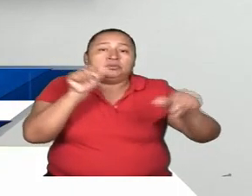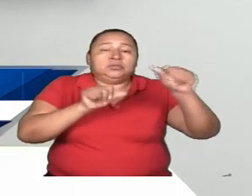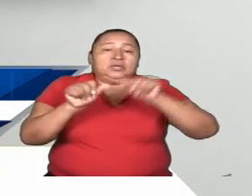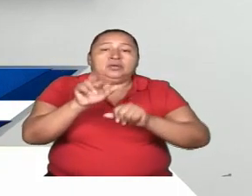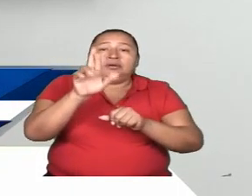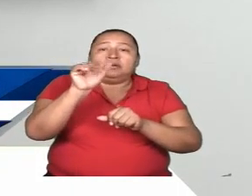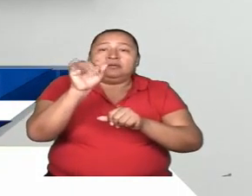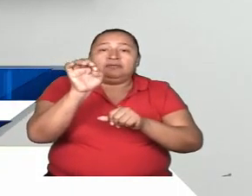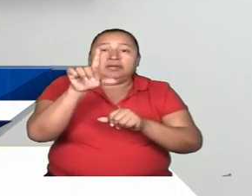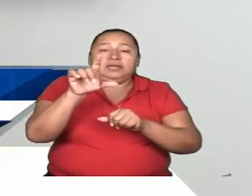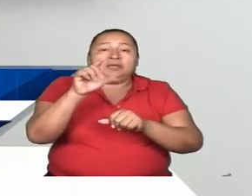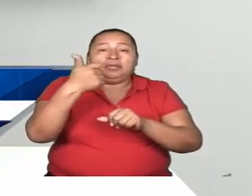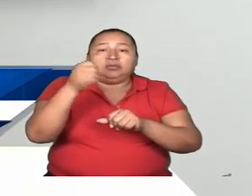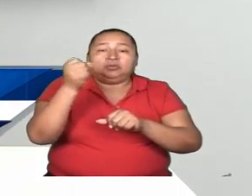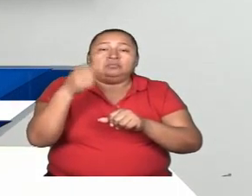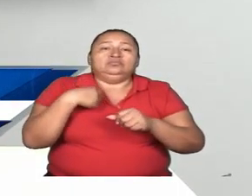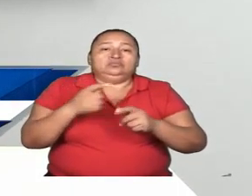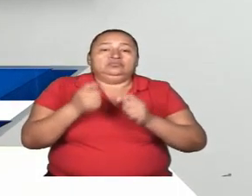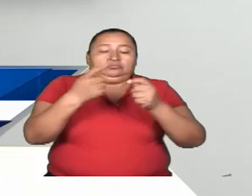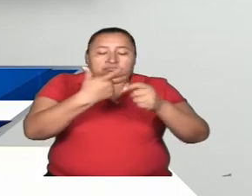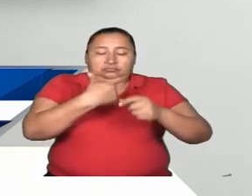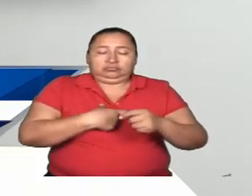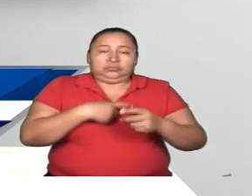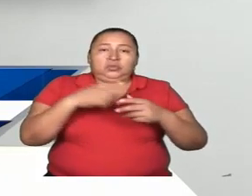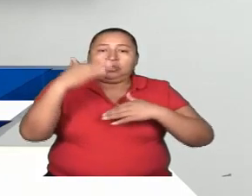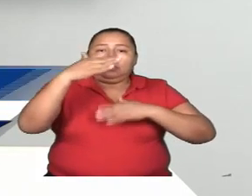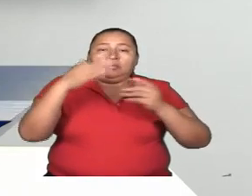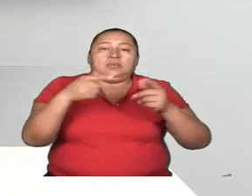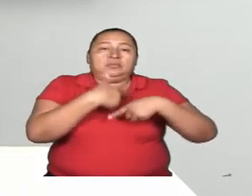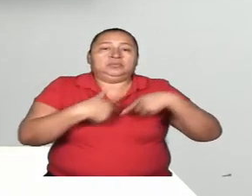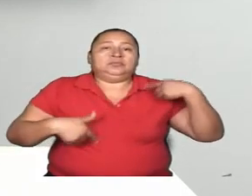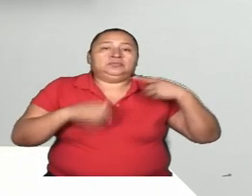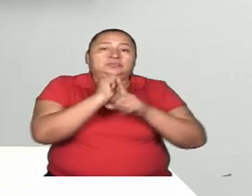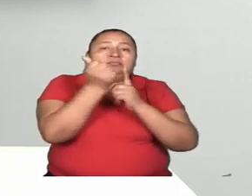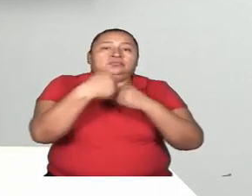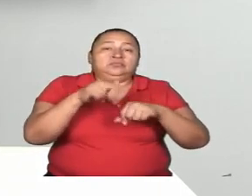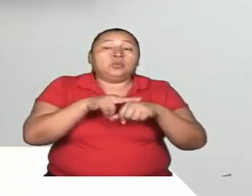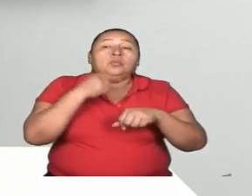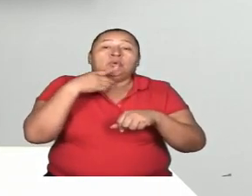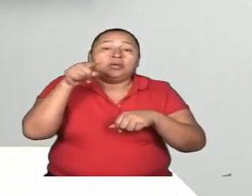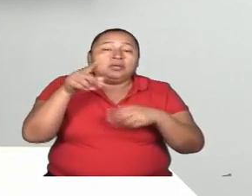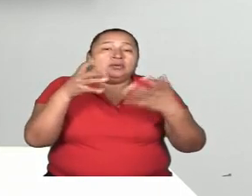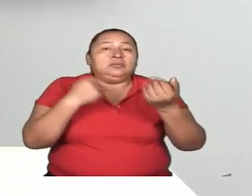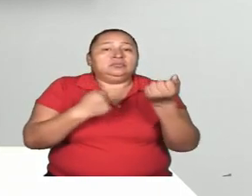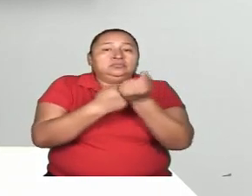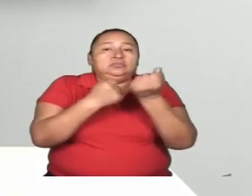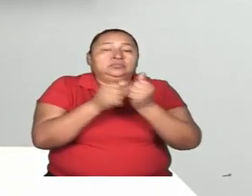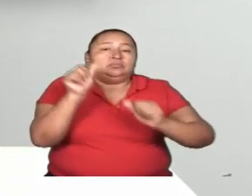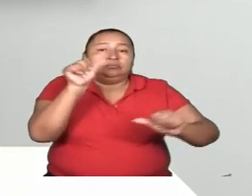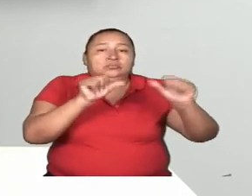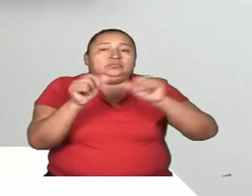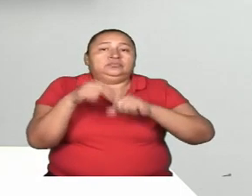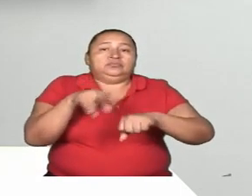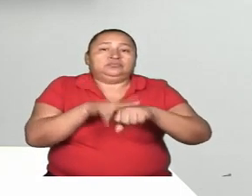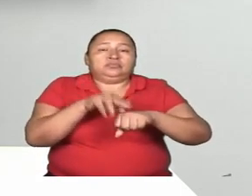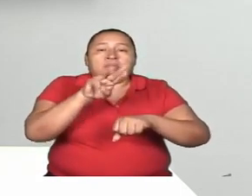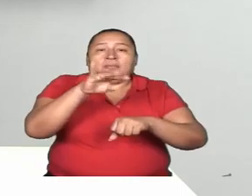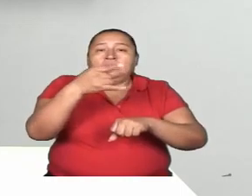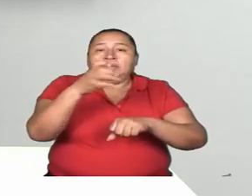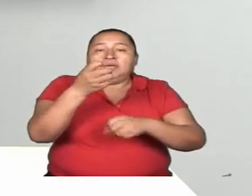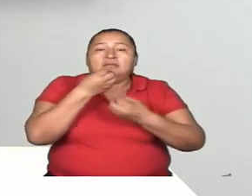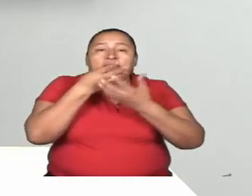Pérez, entregó una medalla y un diploma al presidente de la Asamblea Nacional por su interés precisamente por los artistas nacionales. Miguel Carranza